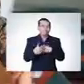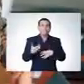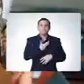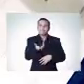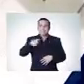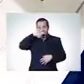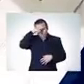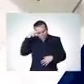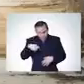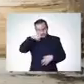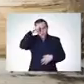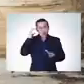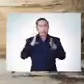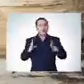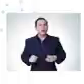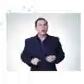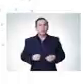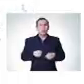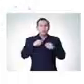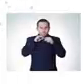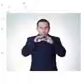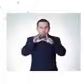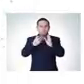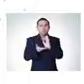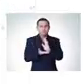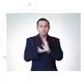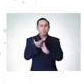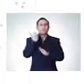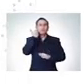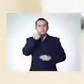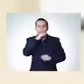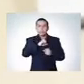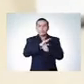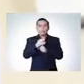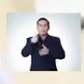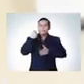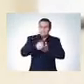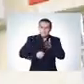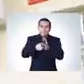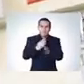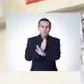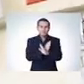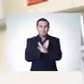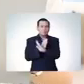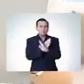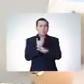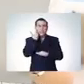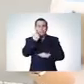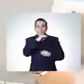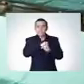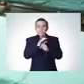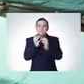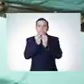de todo el trabajo que estamos haciendo, la pandemia seguirá creciendo. Nuestra lucha será contener los casos y